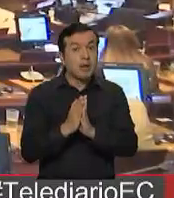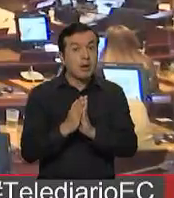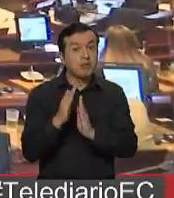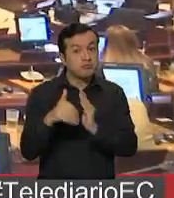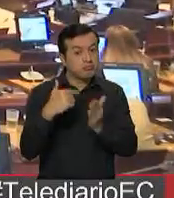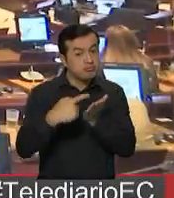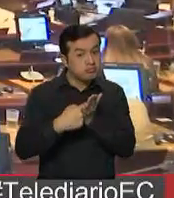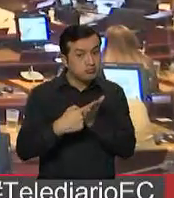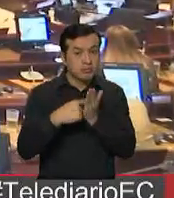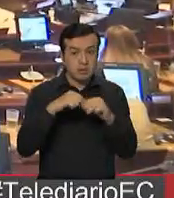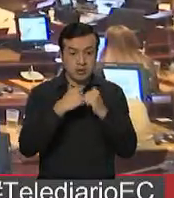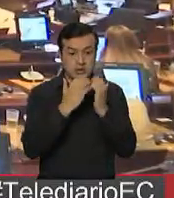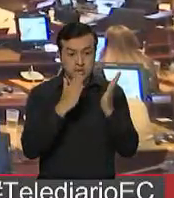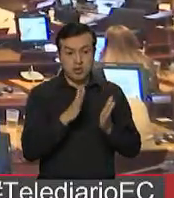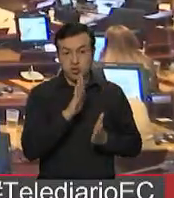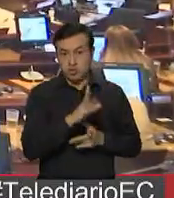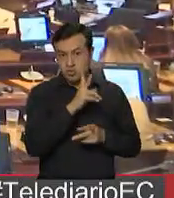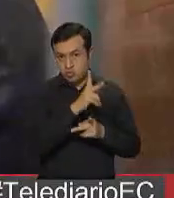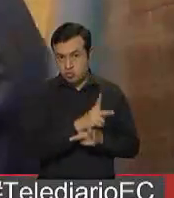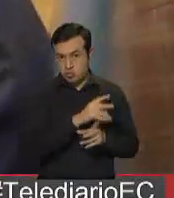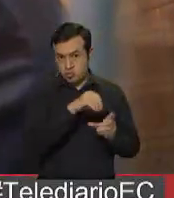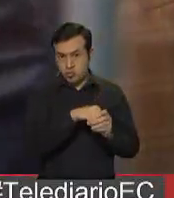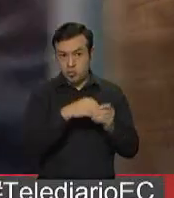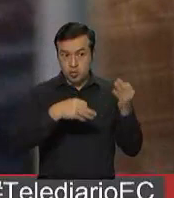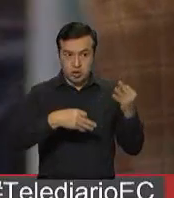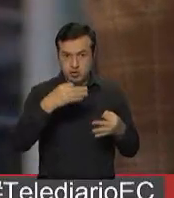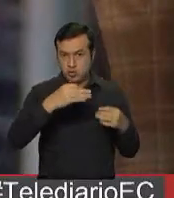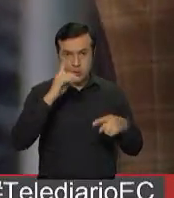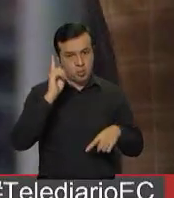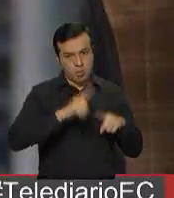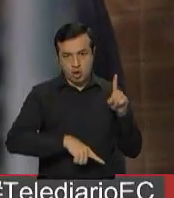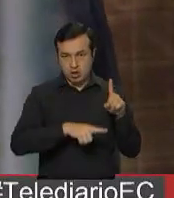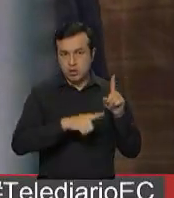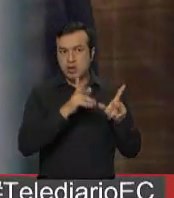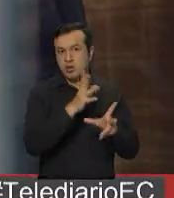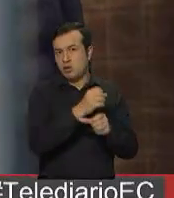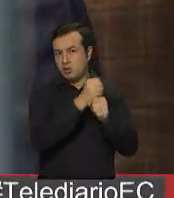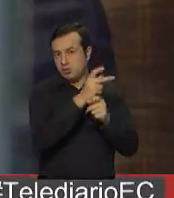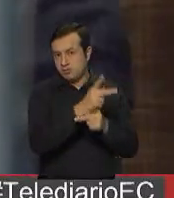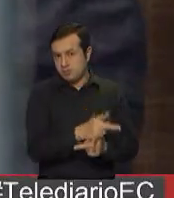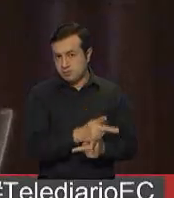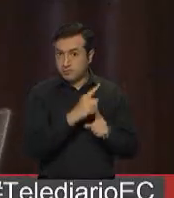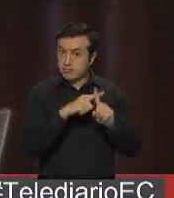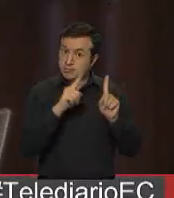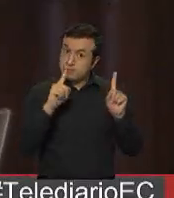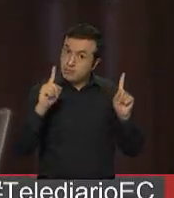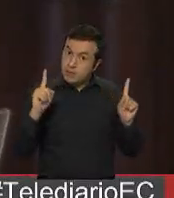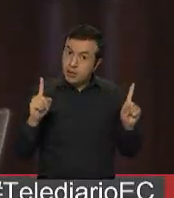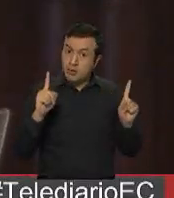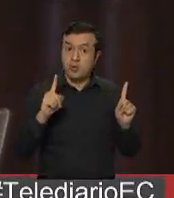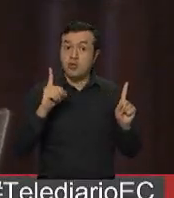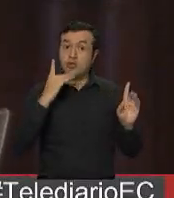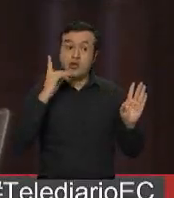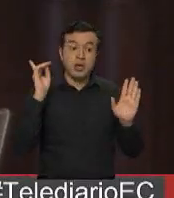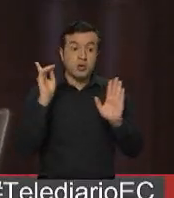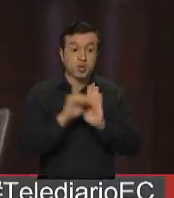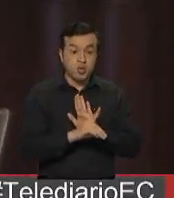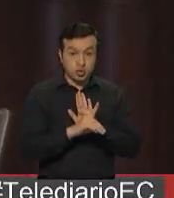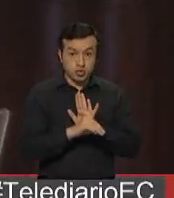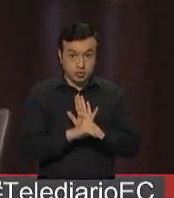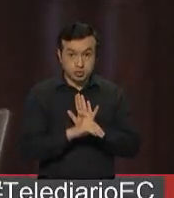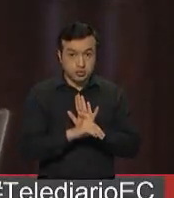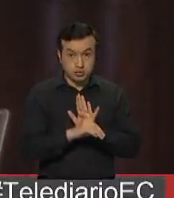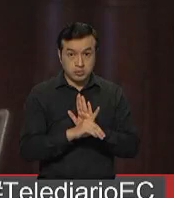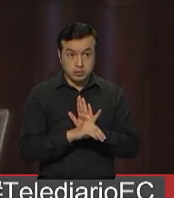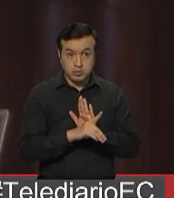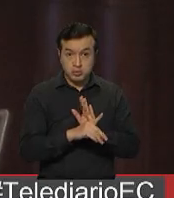Su condición de asambleísta le otorga fuero de corte y, por tanto, inmunidad parlamentaria. Sin embargo, el delito por el que se le acusa no lo blinda